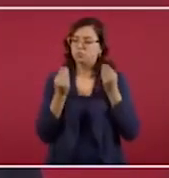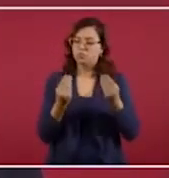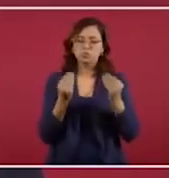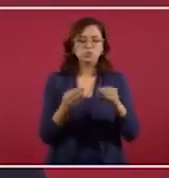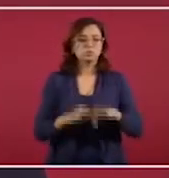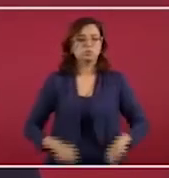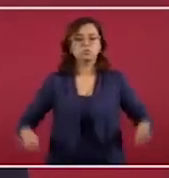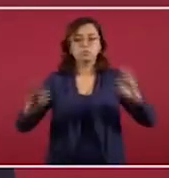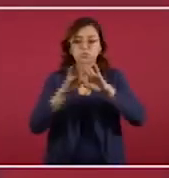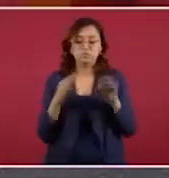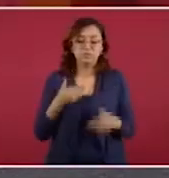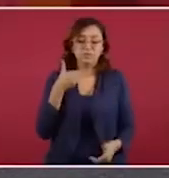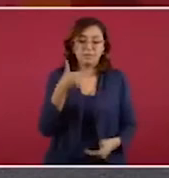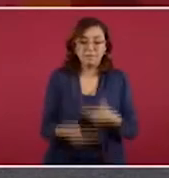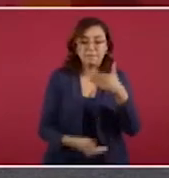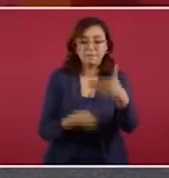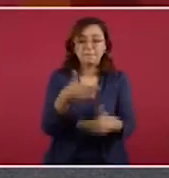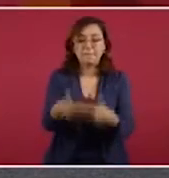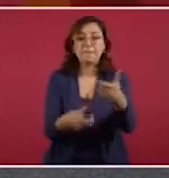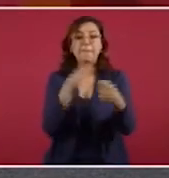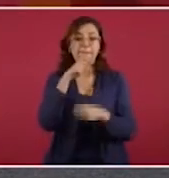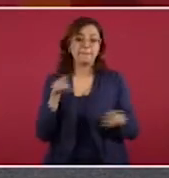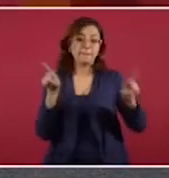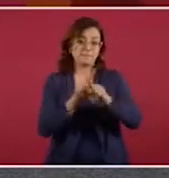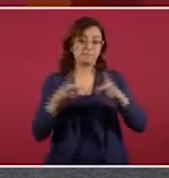no solo para el progreso, sino para